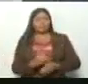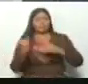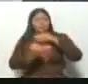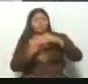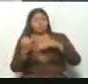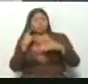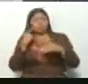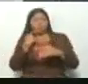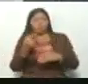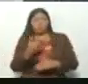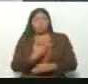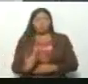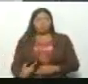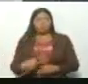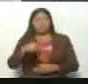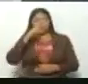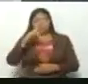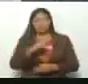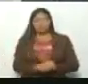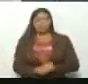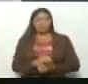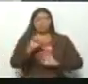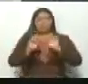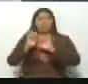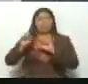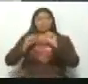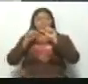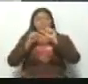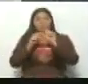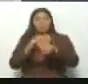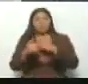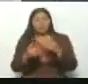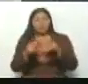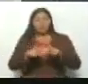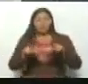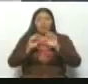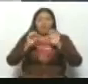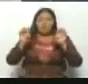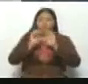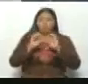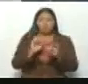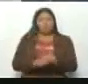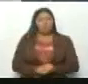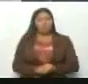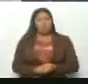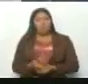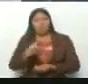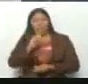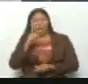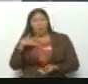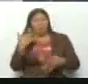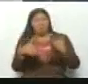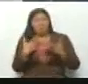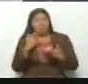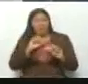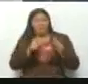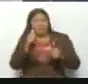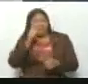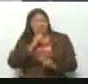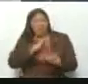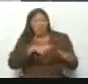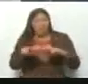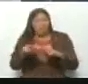que nos ha dictado el presidente Nicolás y la evaluación permanente del espacio educativo. No es una actividad que se inició el